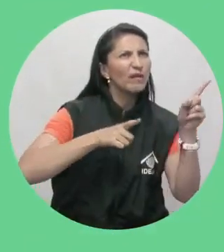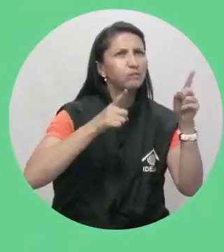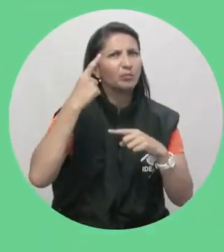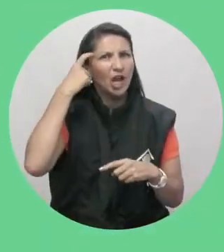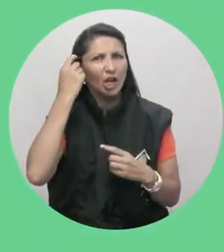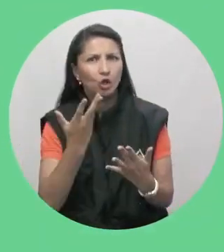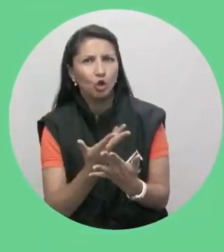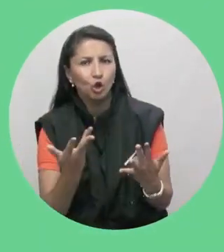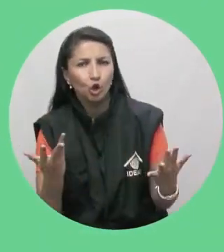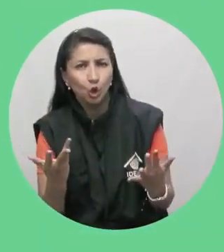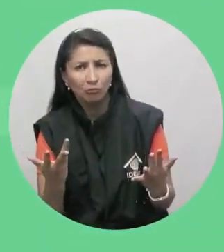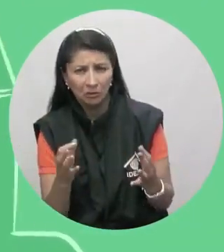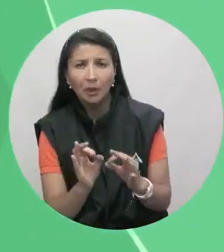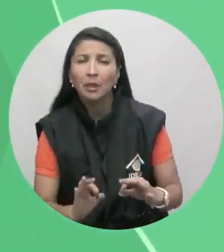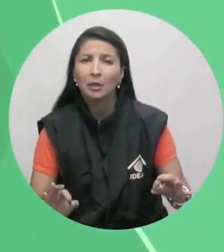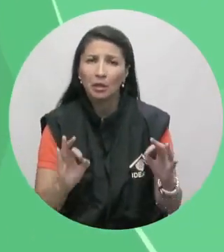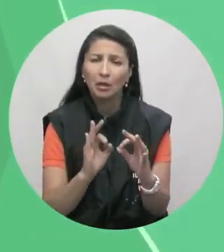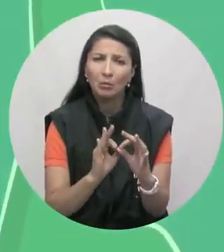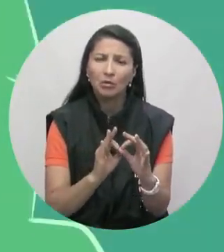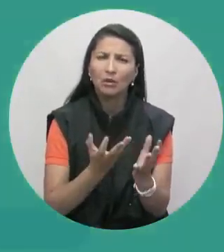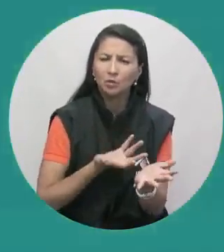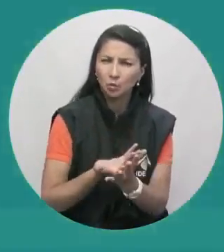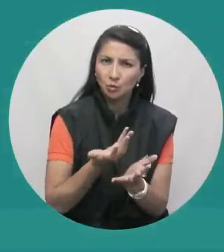tiempo real, detallada, satelital,